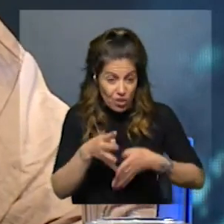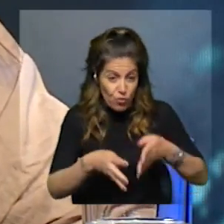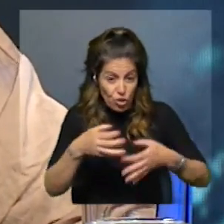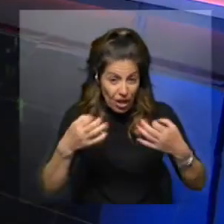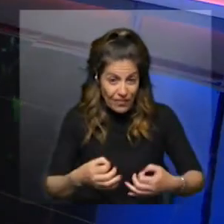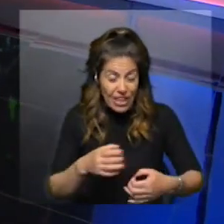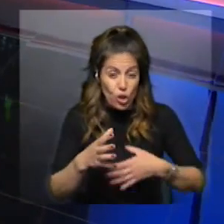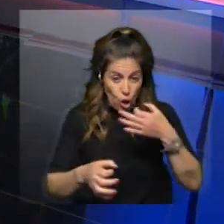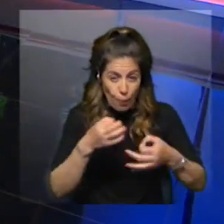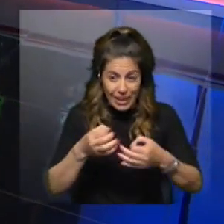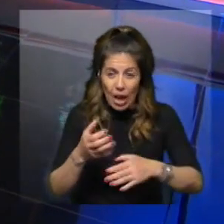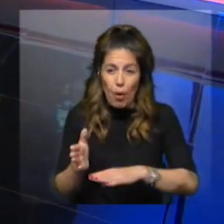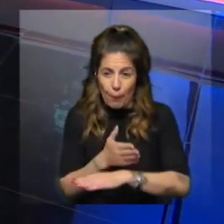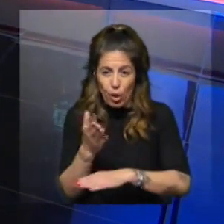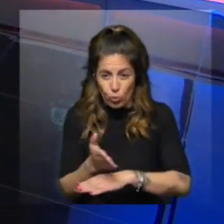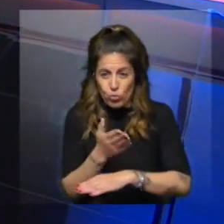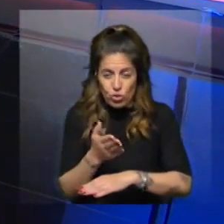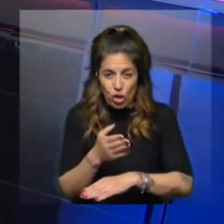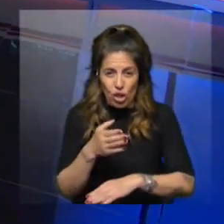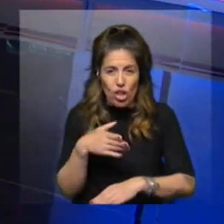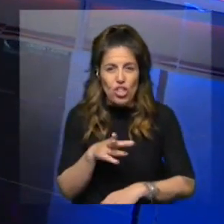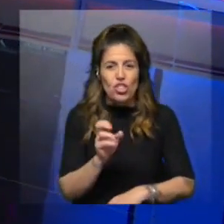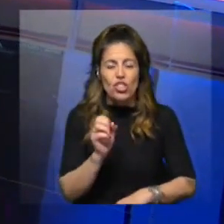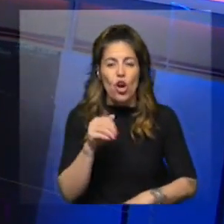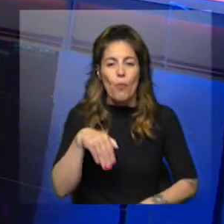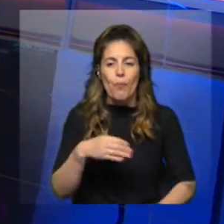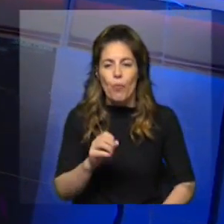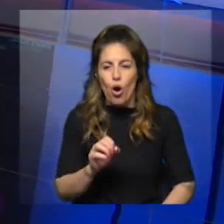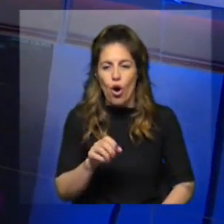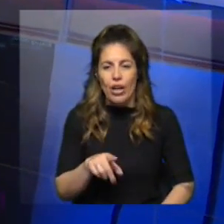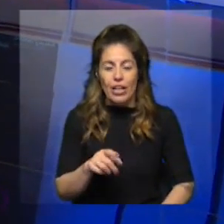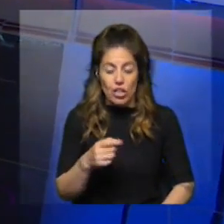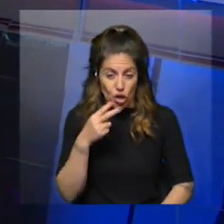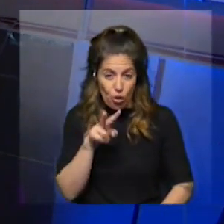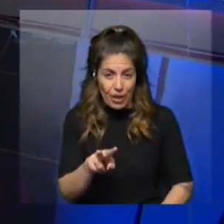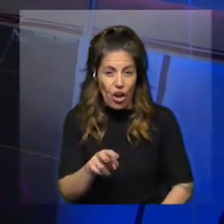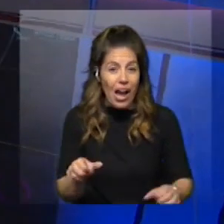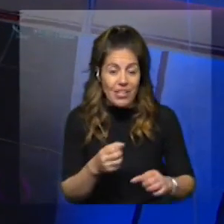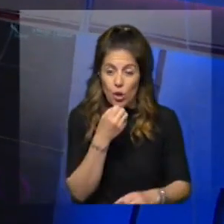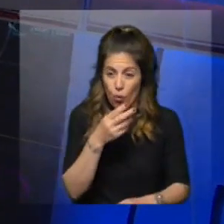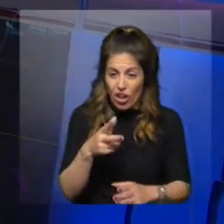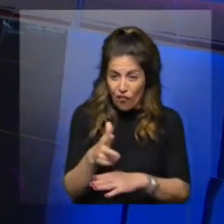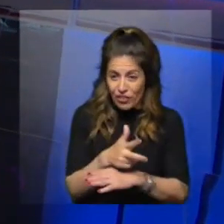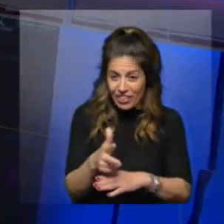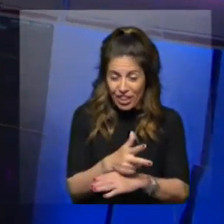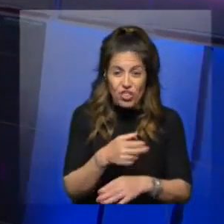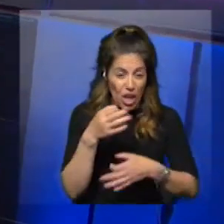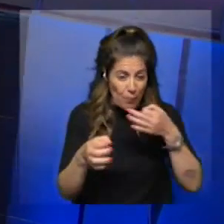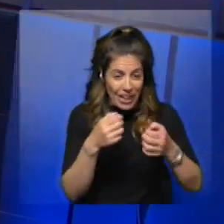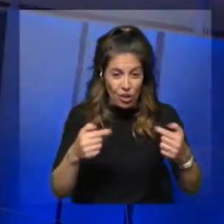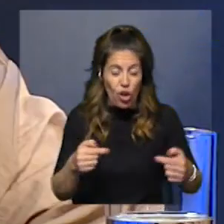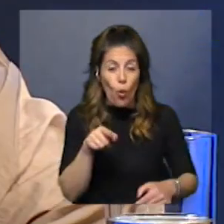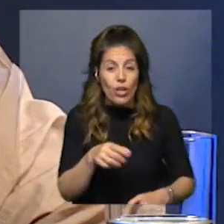explicado un productor que yo sigo y admiro mucho, que es el Chombo. Que hay. Hace unos buenos videos el Chombo explicando. El Chombo explica muy bien, y una de las cosas que